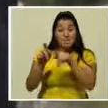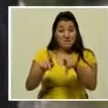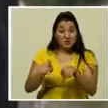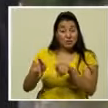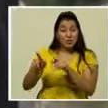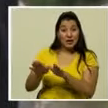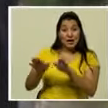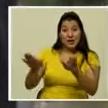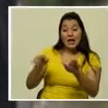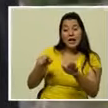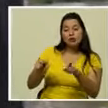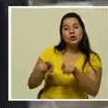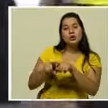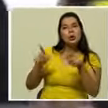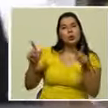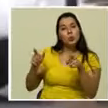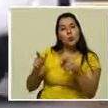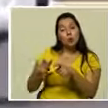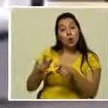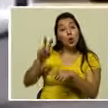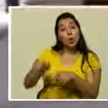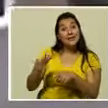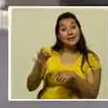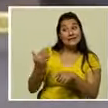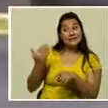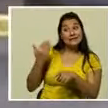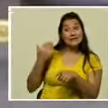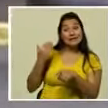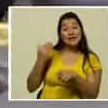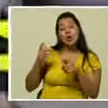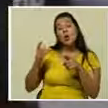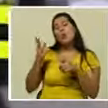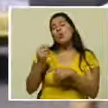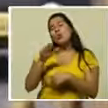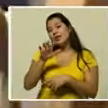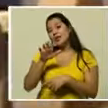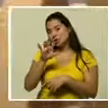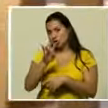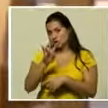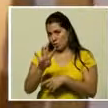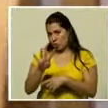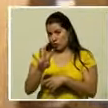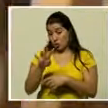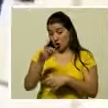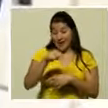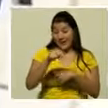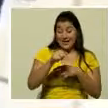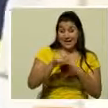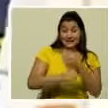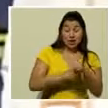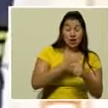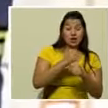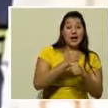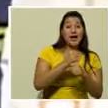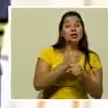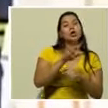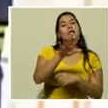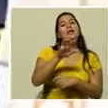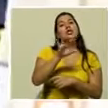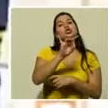a la disminución. El 2019 cerró con 564 homicidios comparado con los 586